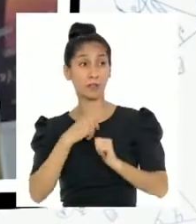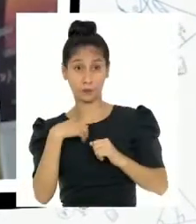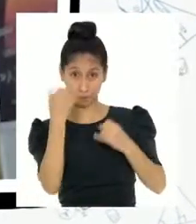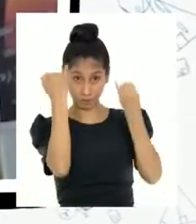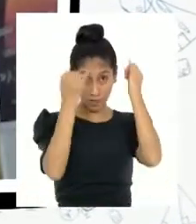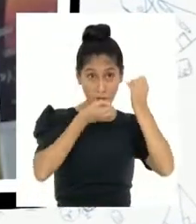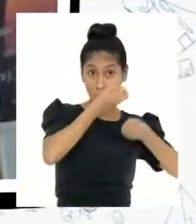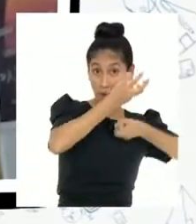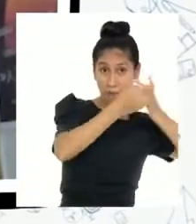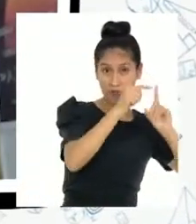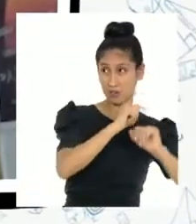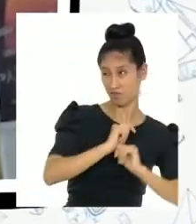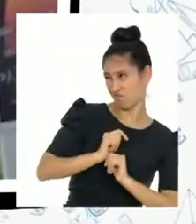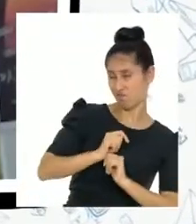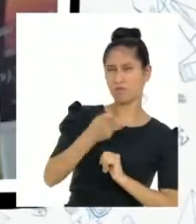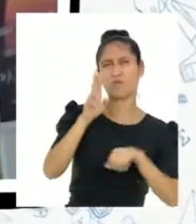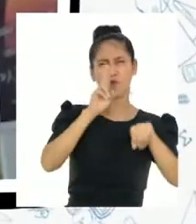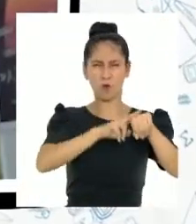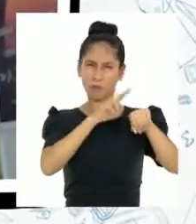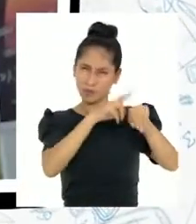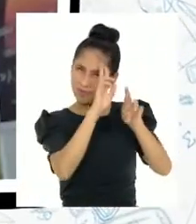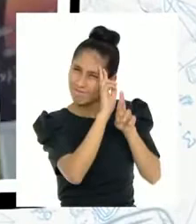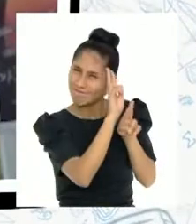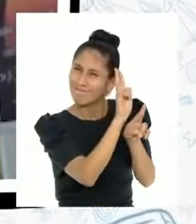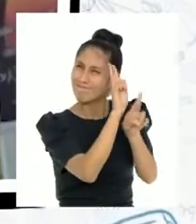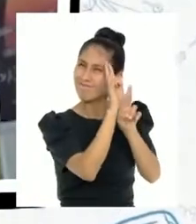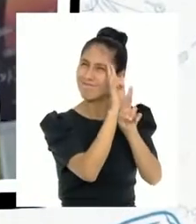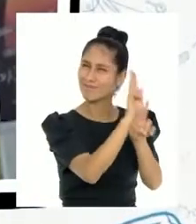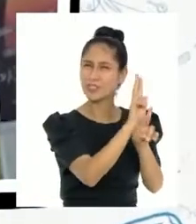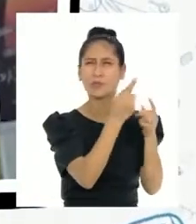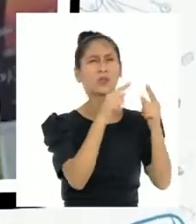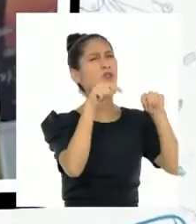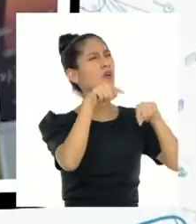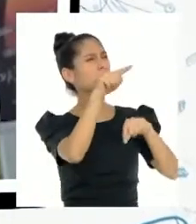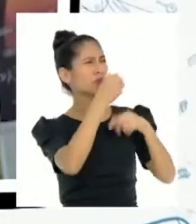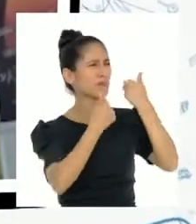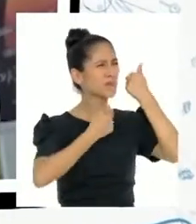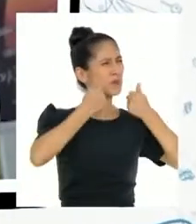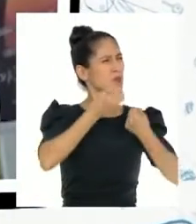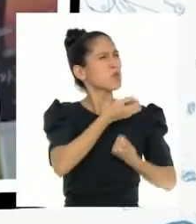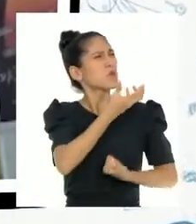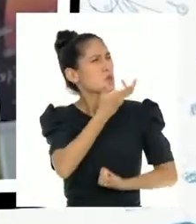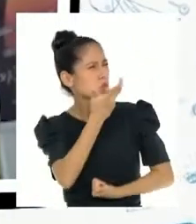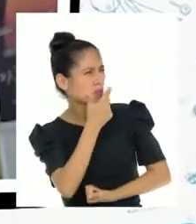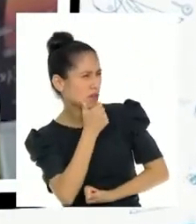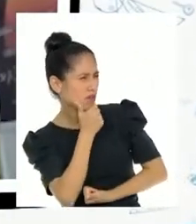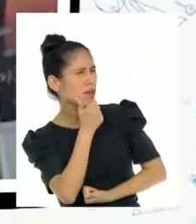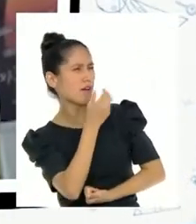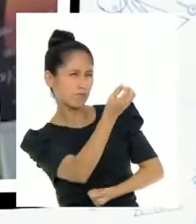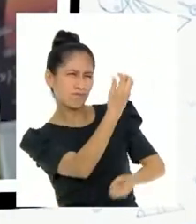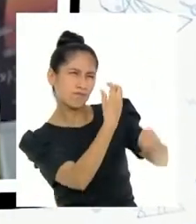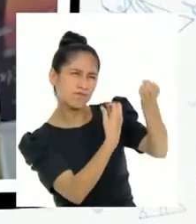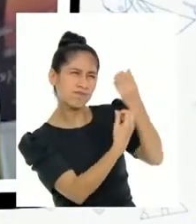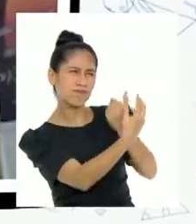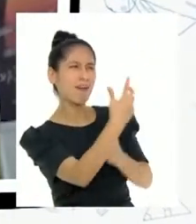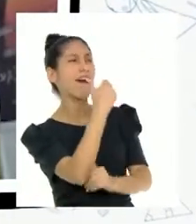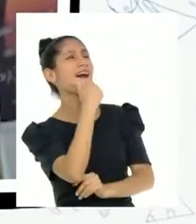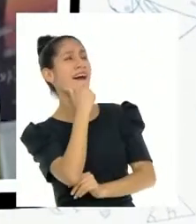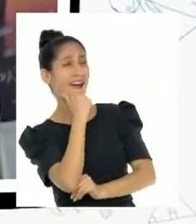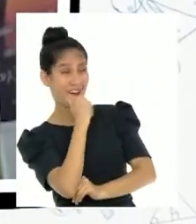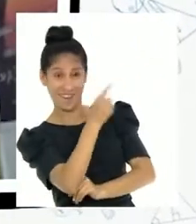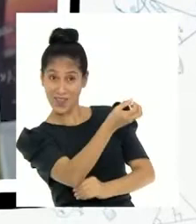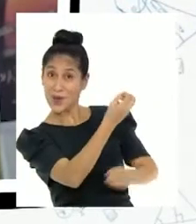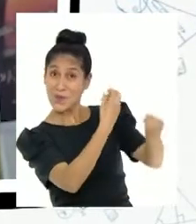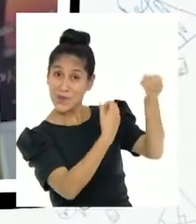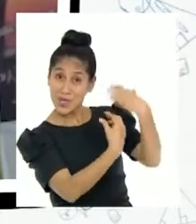opinión y pues luego pedirle a que me aclare sus dudas, ya que de esa forma podré explicarle